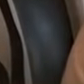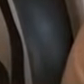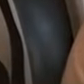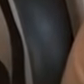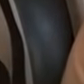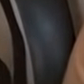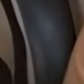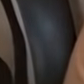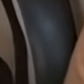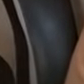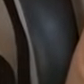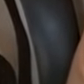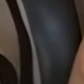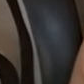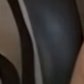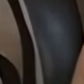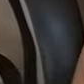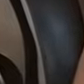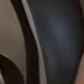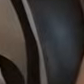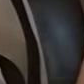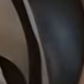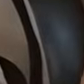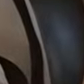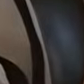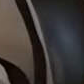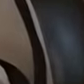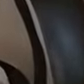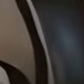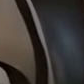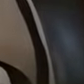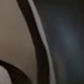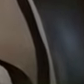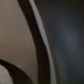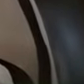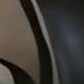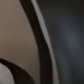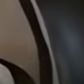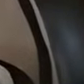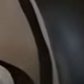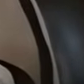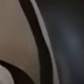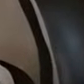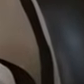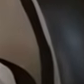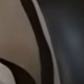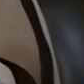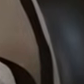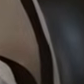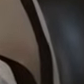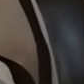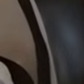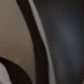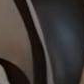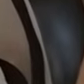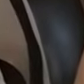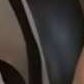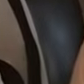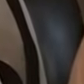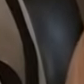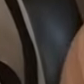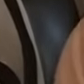alto antes no había chutas, no había comparsa, ahora ya hay. Aún así, de todas